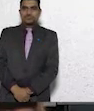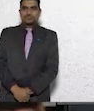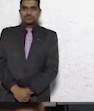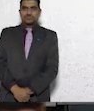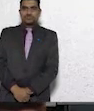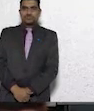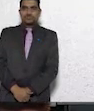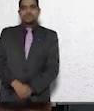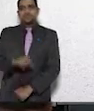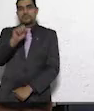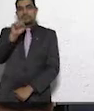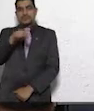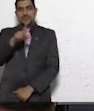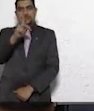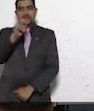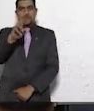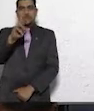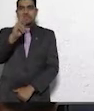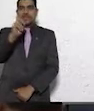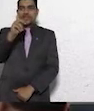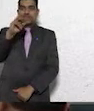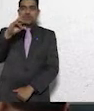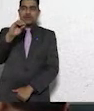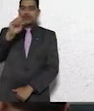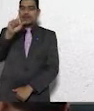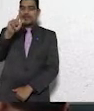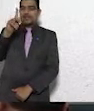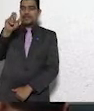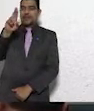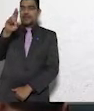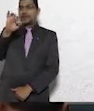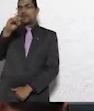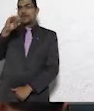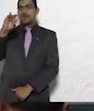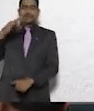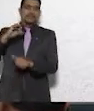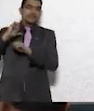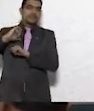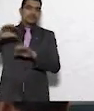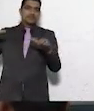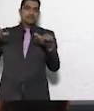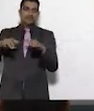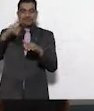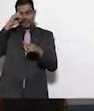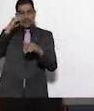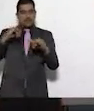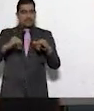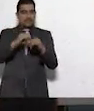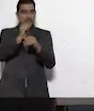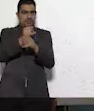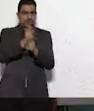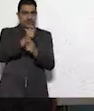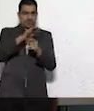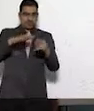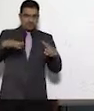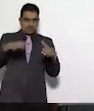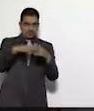Y el doctor Pedro Salazar Ugarte, director del Instituto de Investigaciones Jurídicas de la